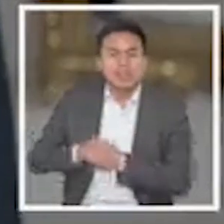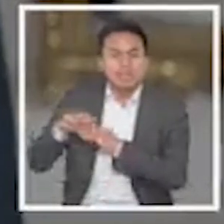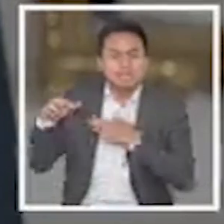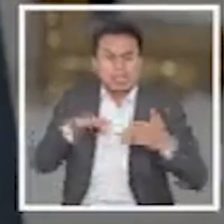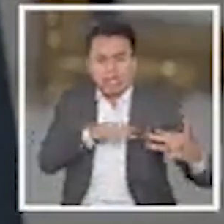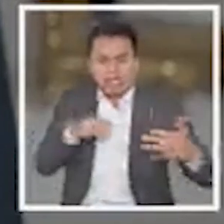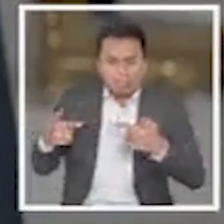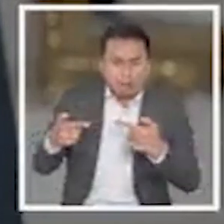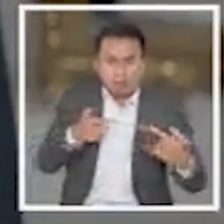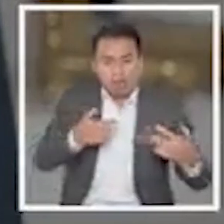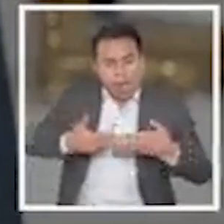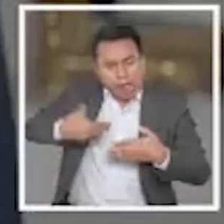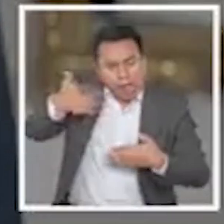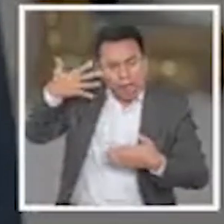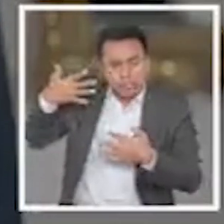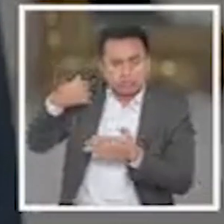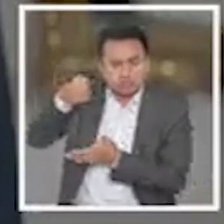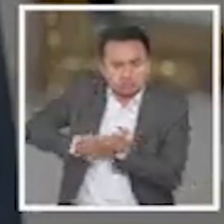batalla